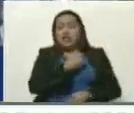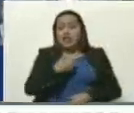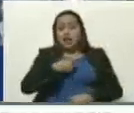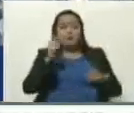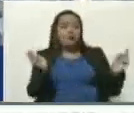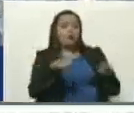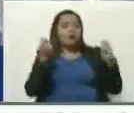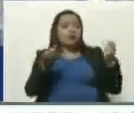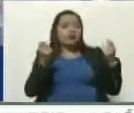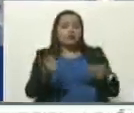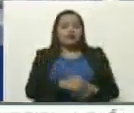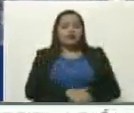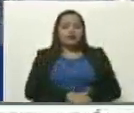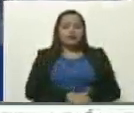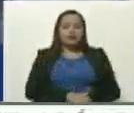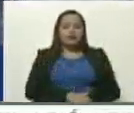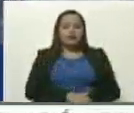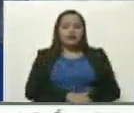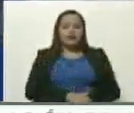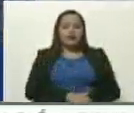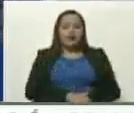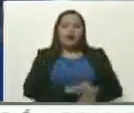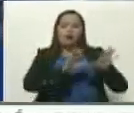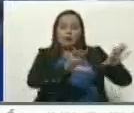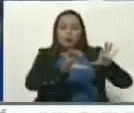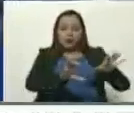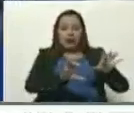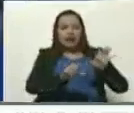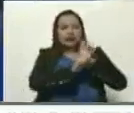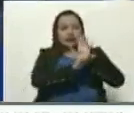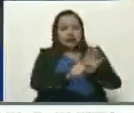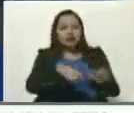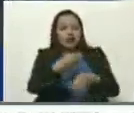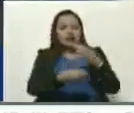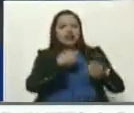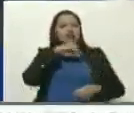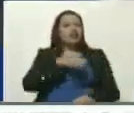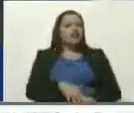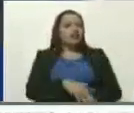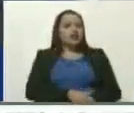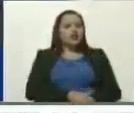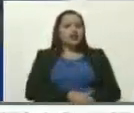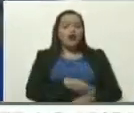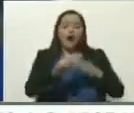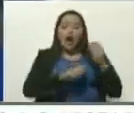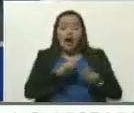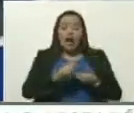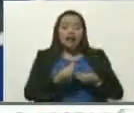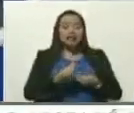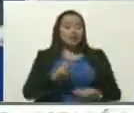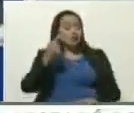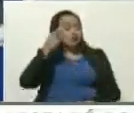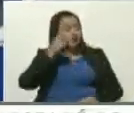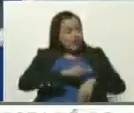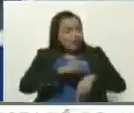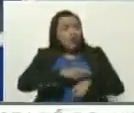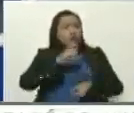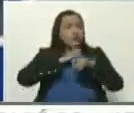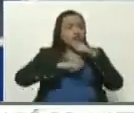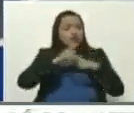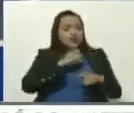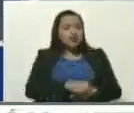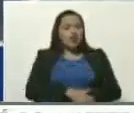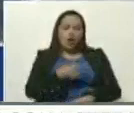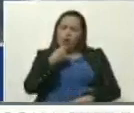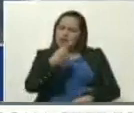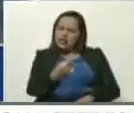bueno, graciosamente, pero además simbólicamente, para dejarlo para la historia, él lo hace en un momento muy álgido, donde, bueno, yo digo